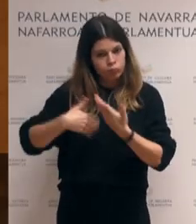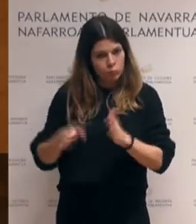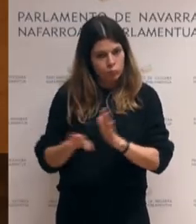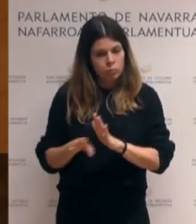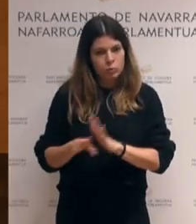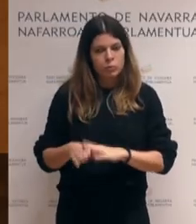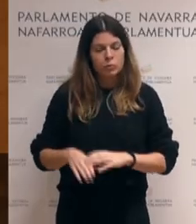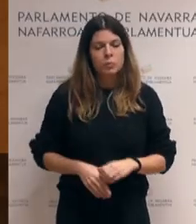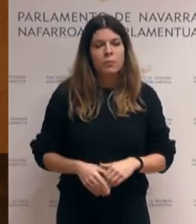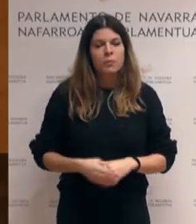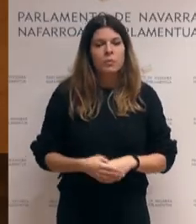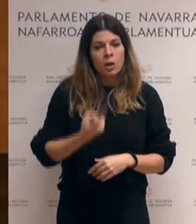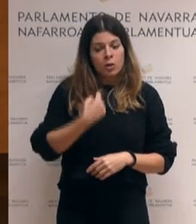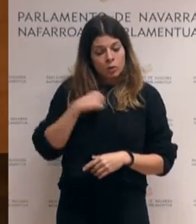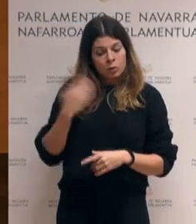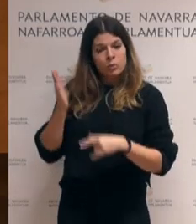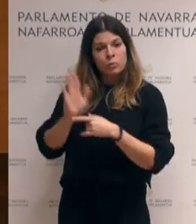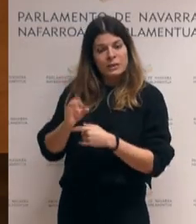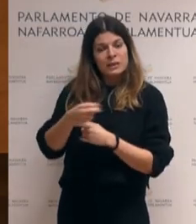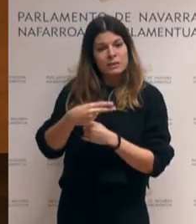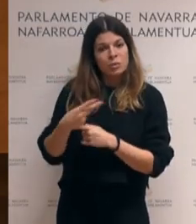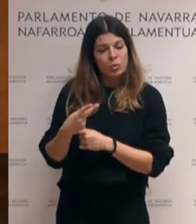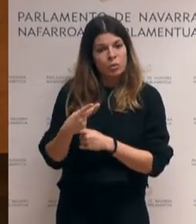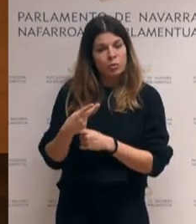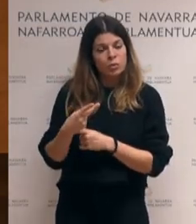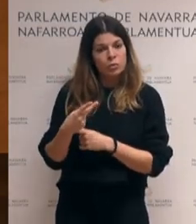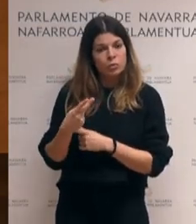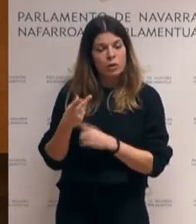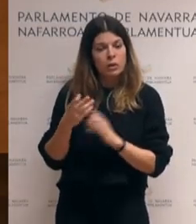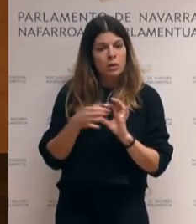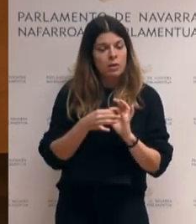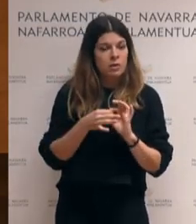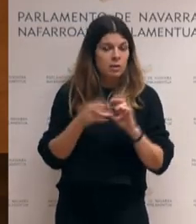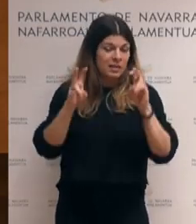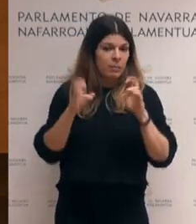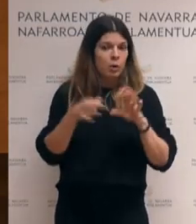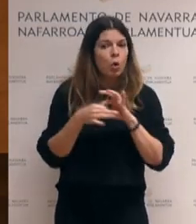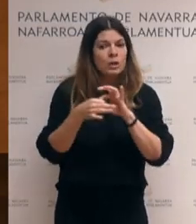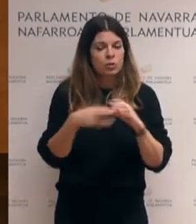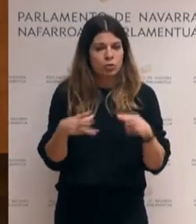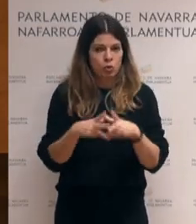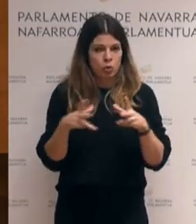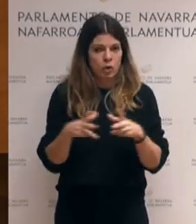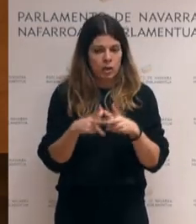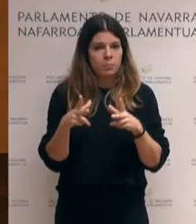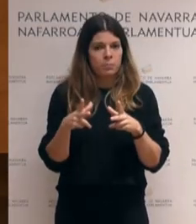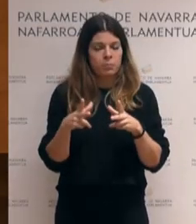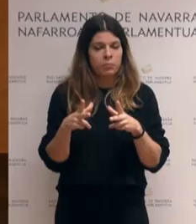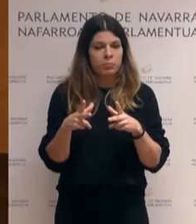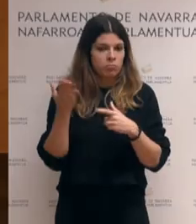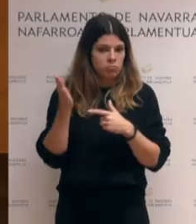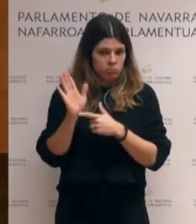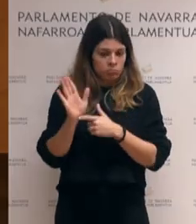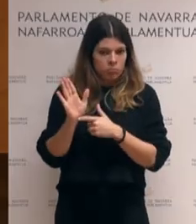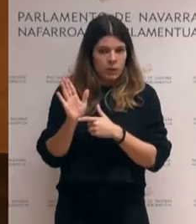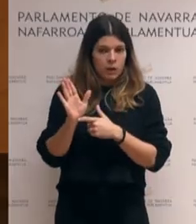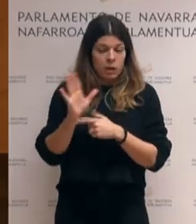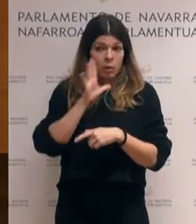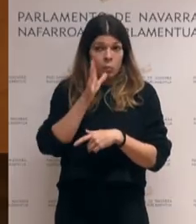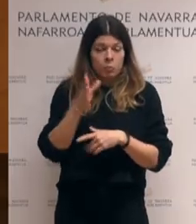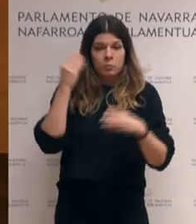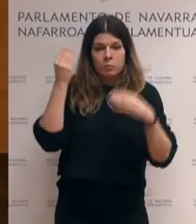avanzando presentamos una propuesta de resolución en torno a la cohesión eh social porque pensamos que unos